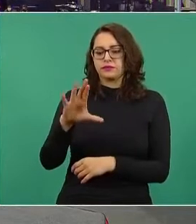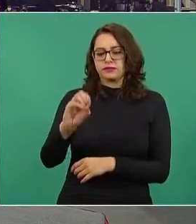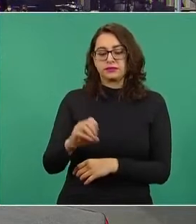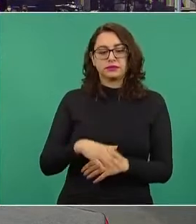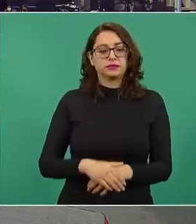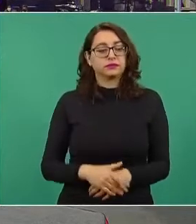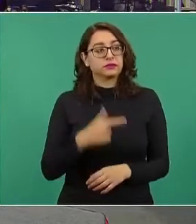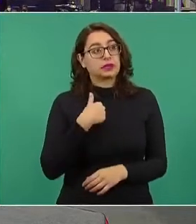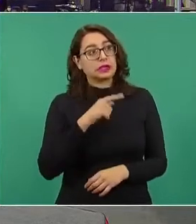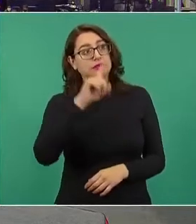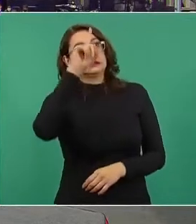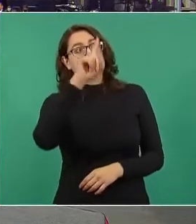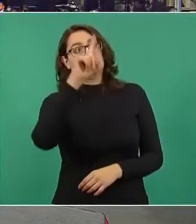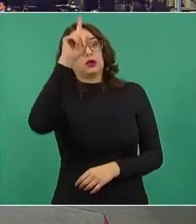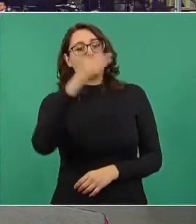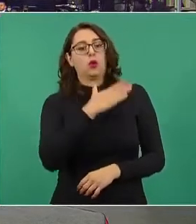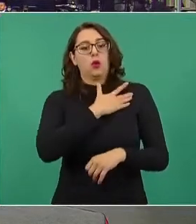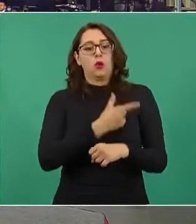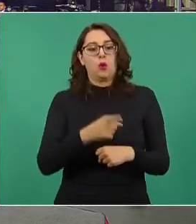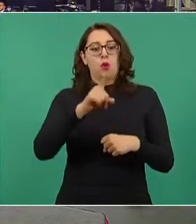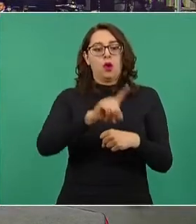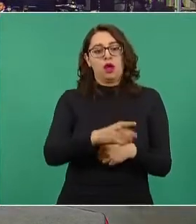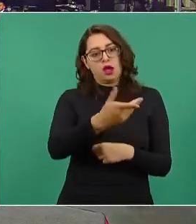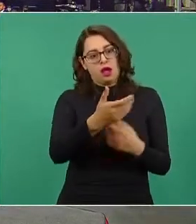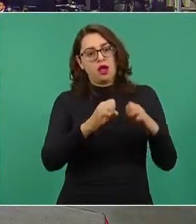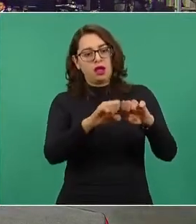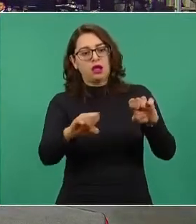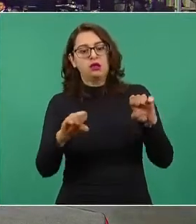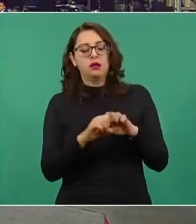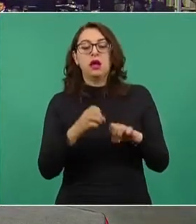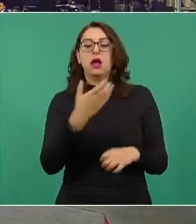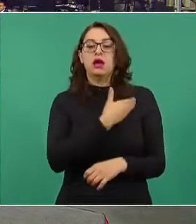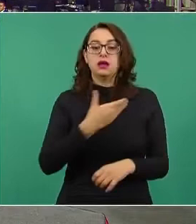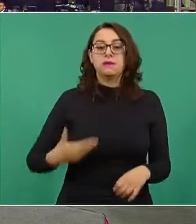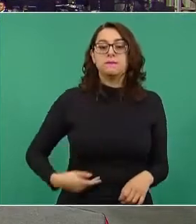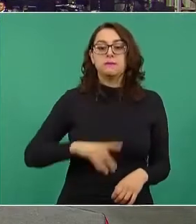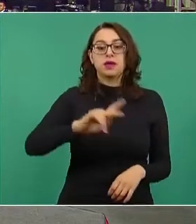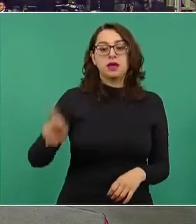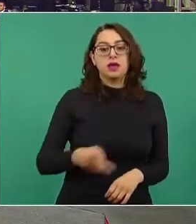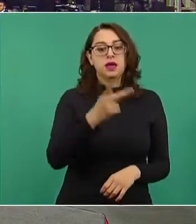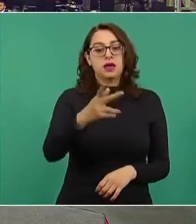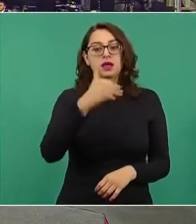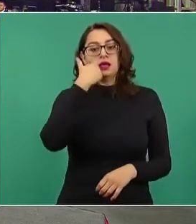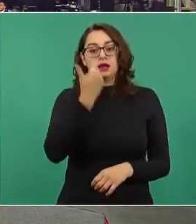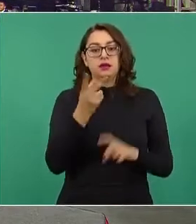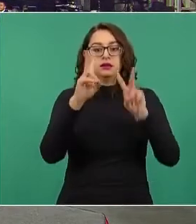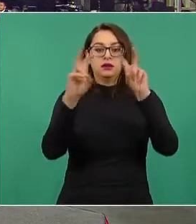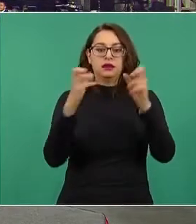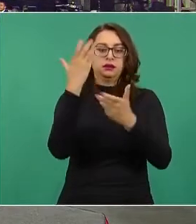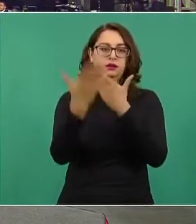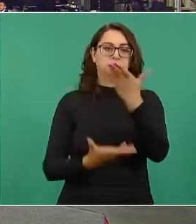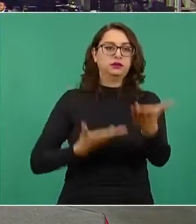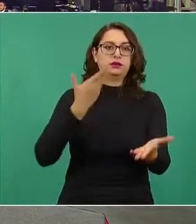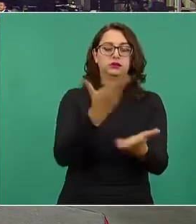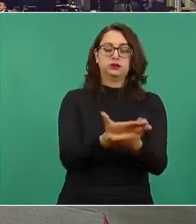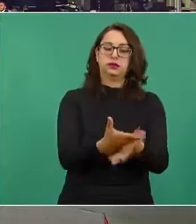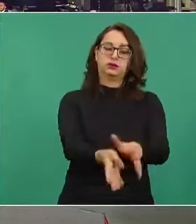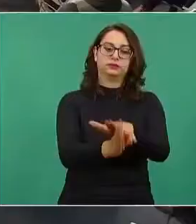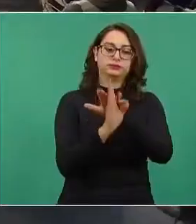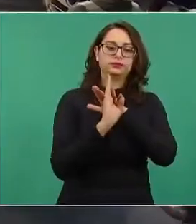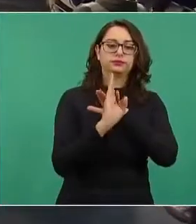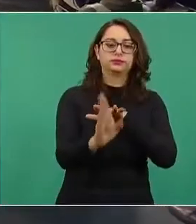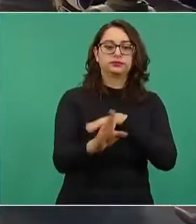buenos días a los integrantes del gabinete. Presidente, le quiero hacer una iniciativa migrante. Su